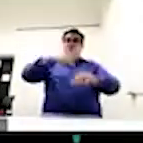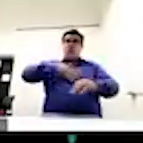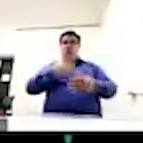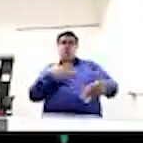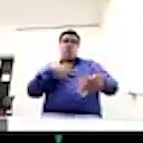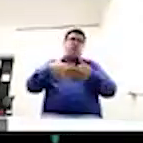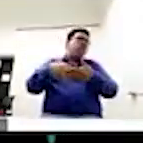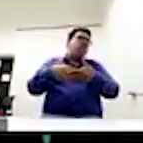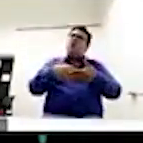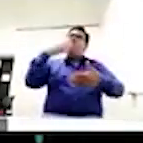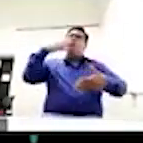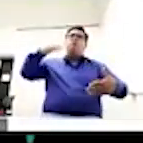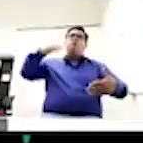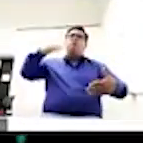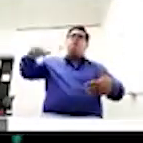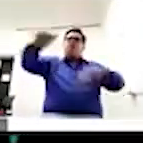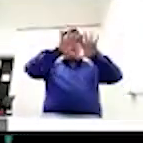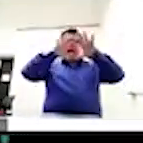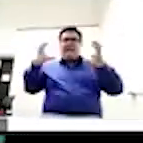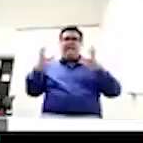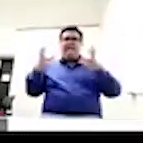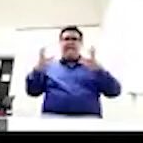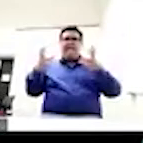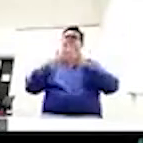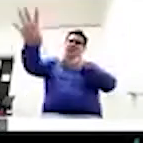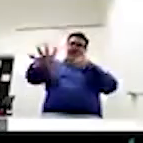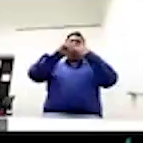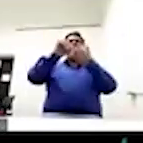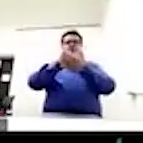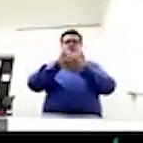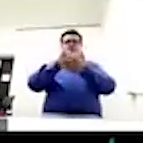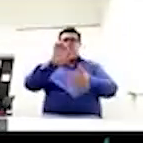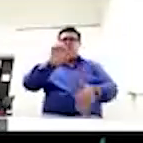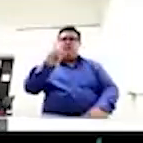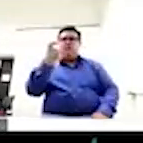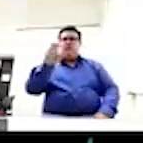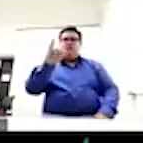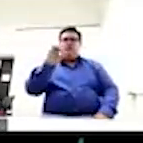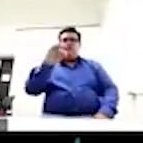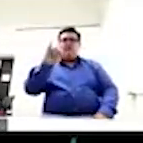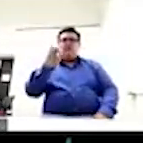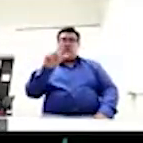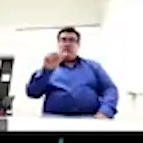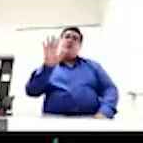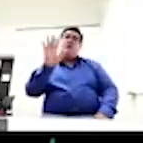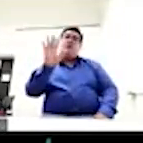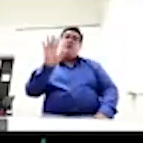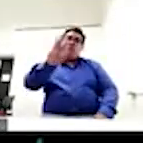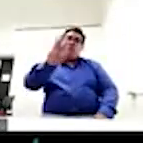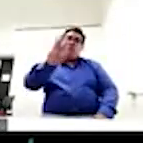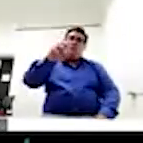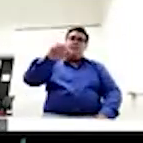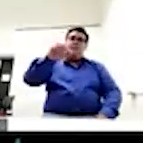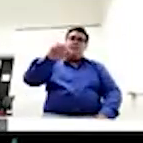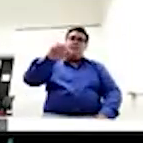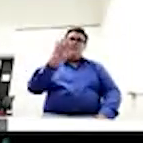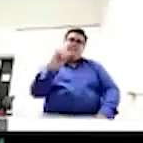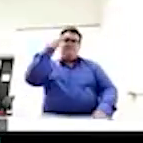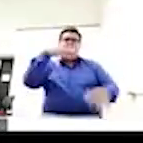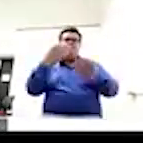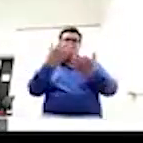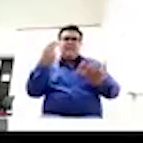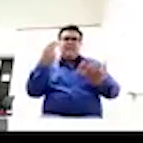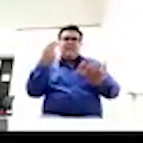del mundo. Como dice Eugenio Viola, curadora actual del Mambo, sobre esta serie que se llama Las Niñas.